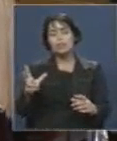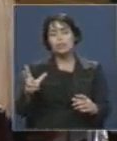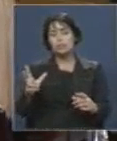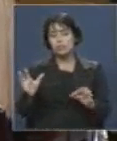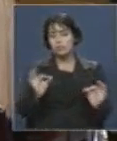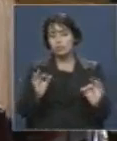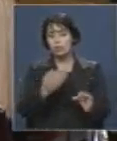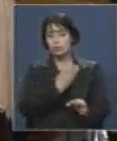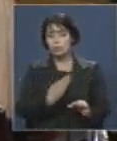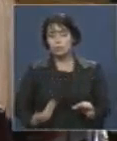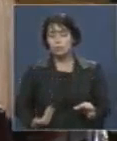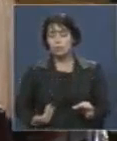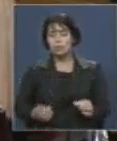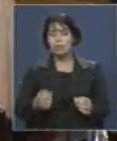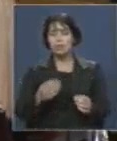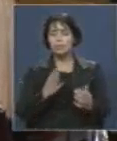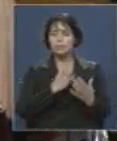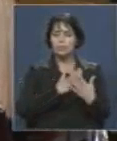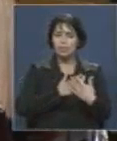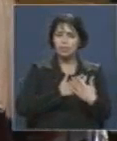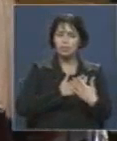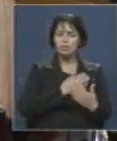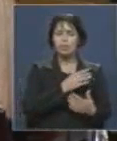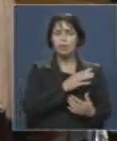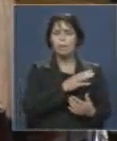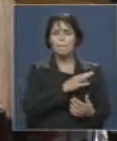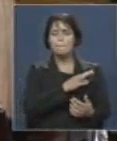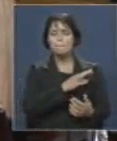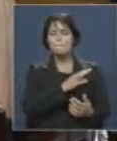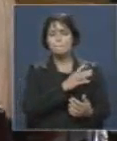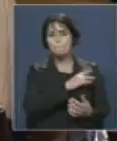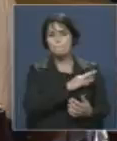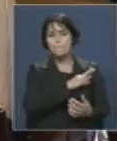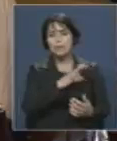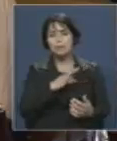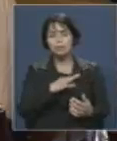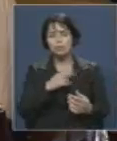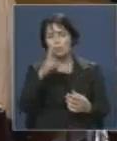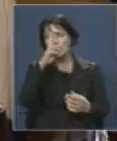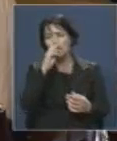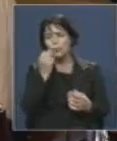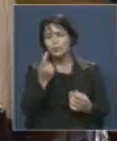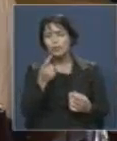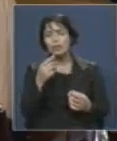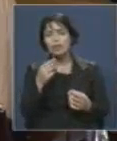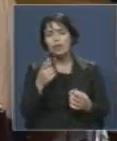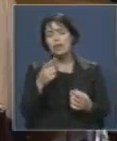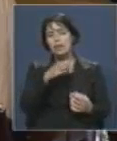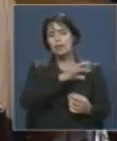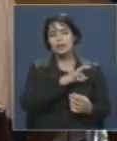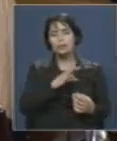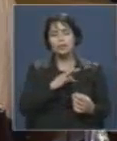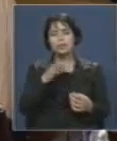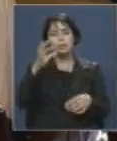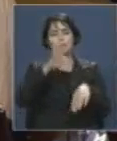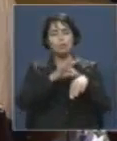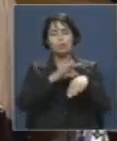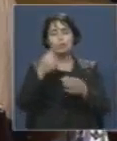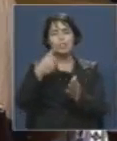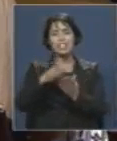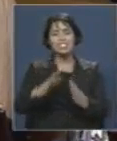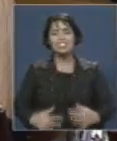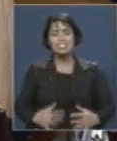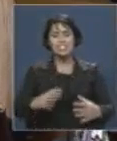presidenta, estimado ministro, lo que al parecer el ministerio, los médicos objetores, incluso parte del